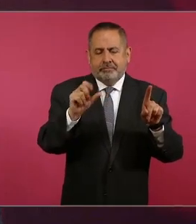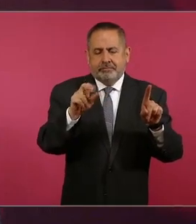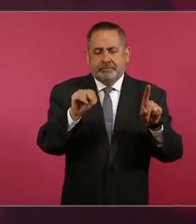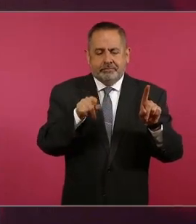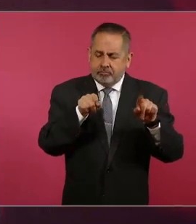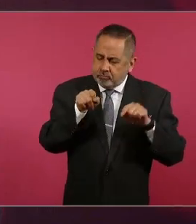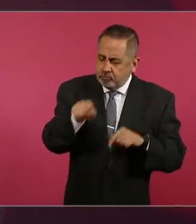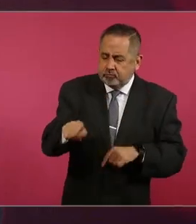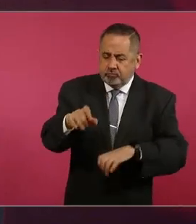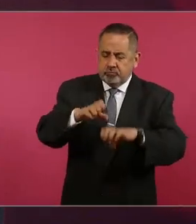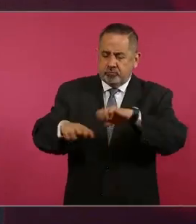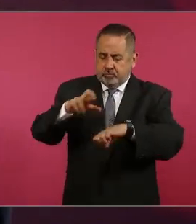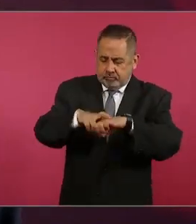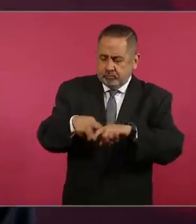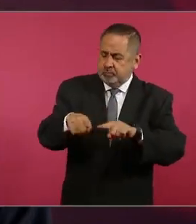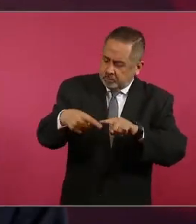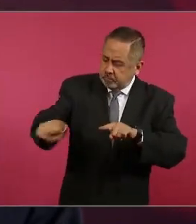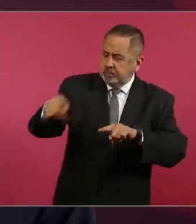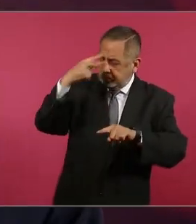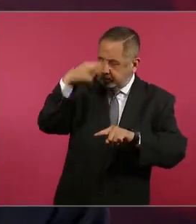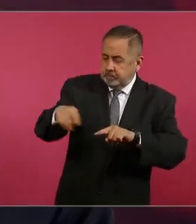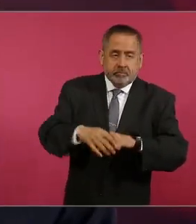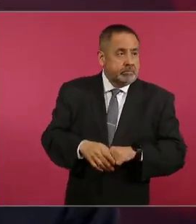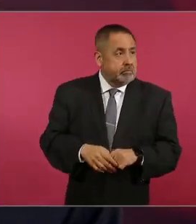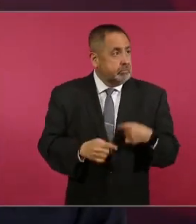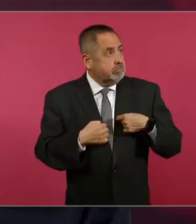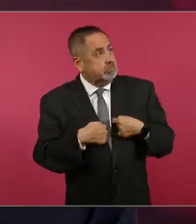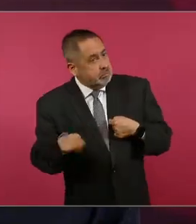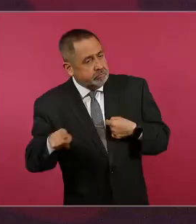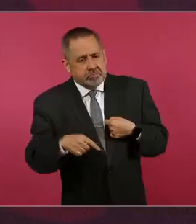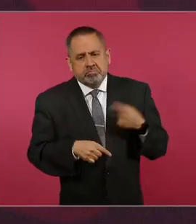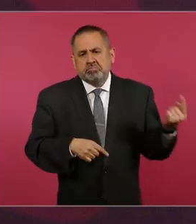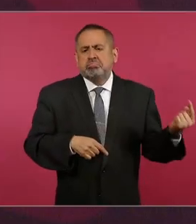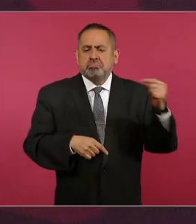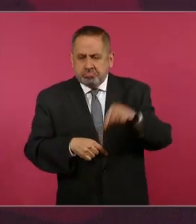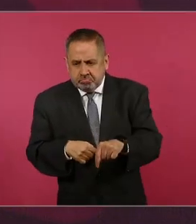Estados Unidos en México. Y Daniel era excepcional,